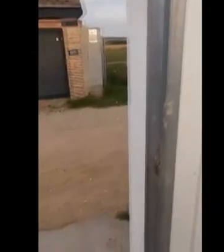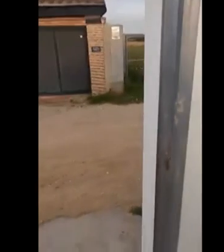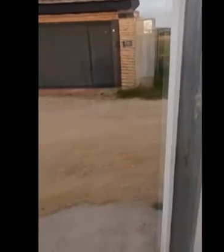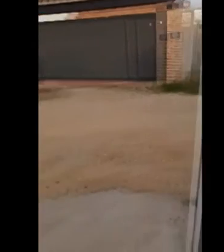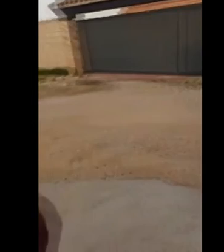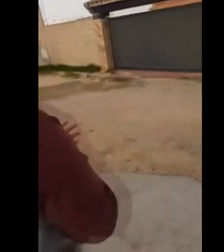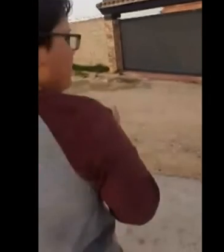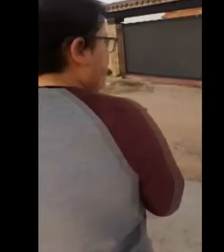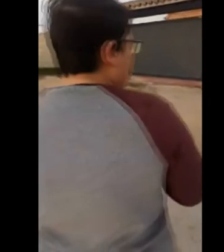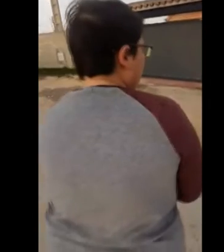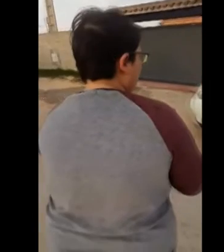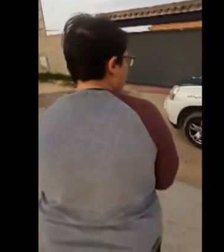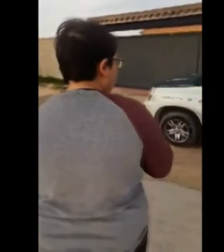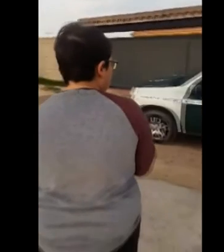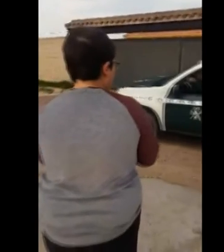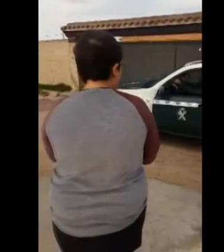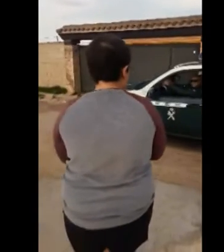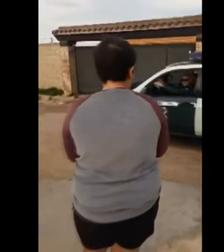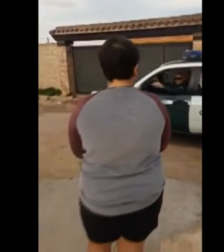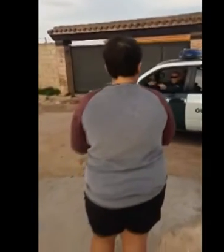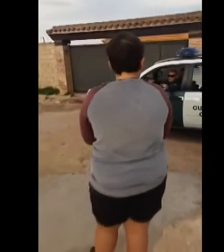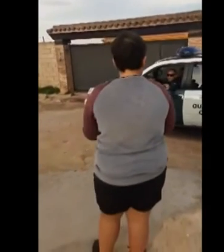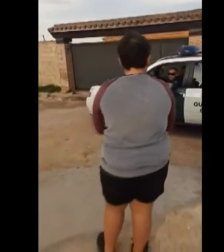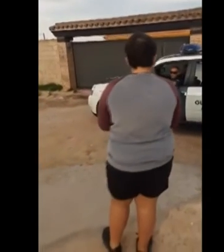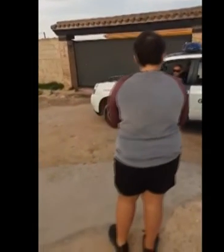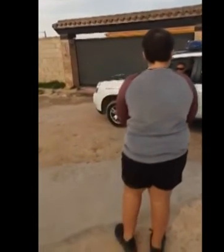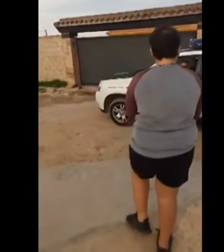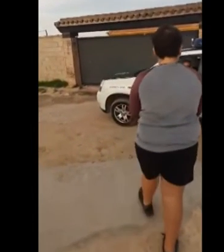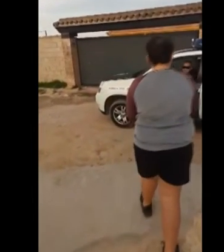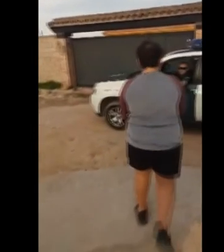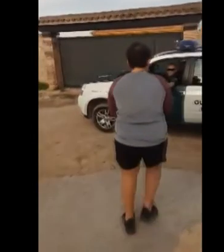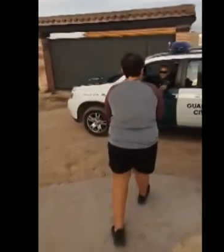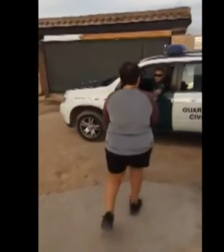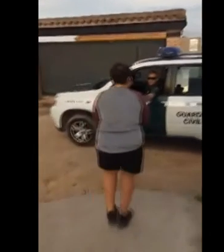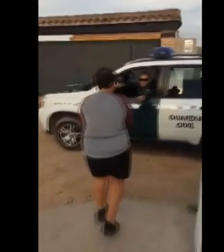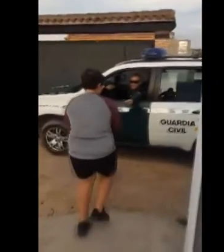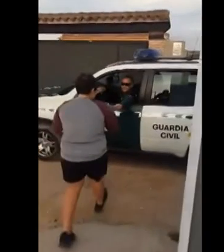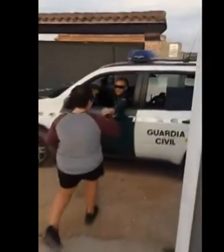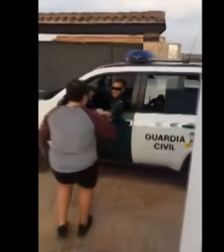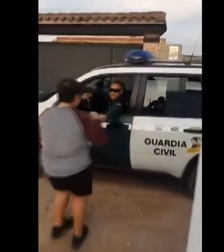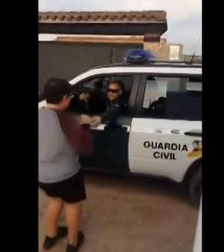Toca las palmas, David. Ahí. ¡Mira! ¡Anda!